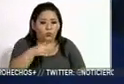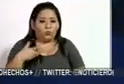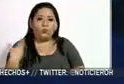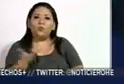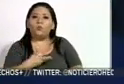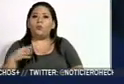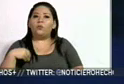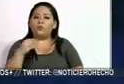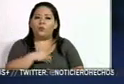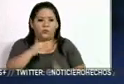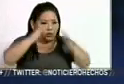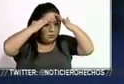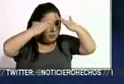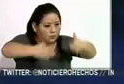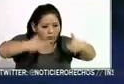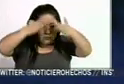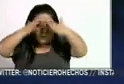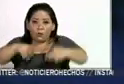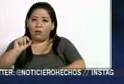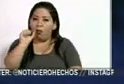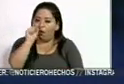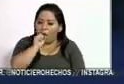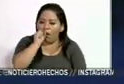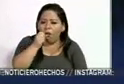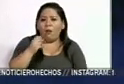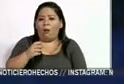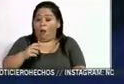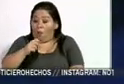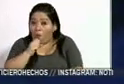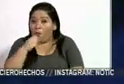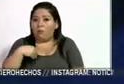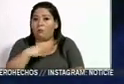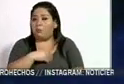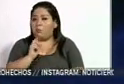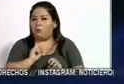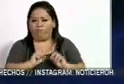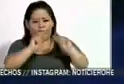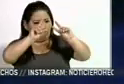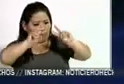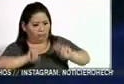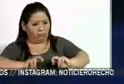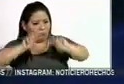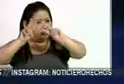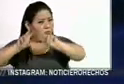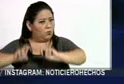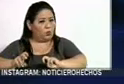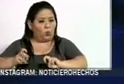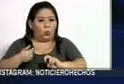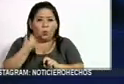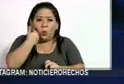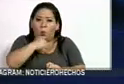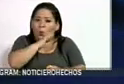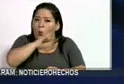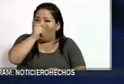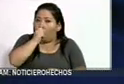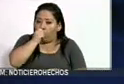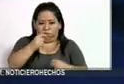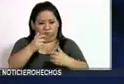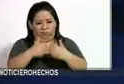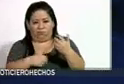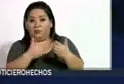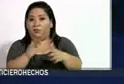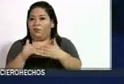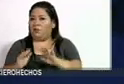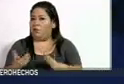alertas ante la presencia de neumonías que radiológicamente no coinciden con un proceso viral común y corriente y